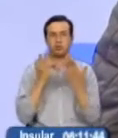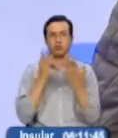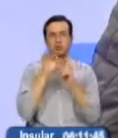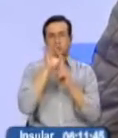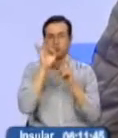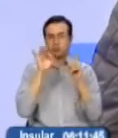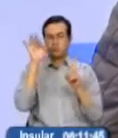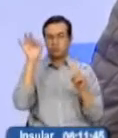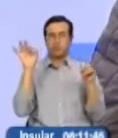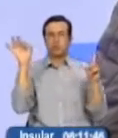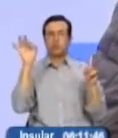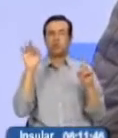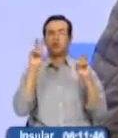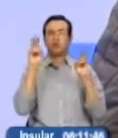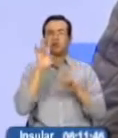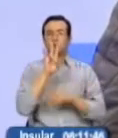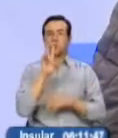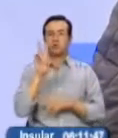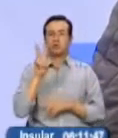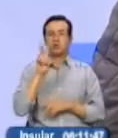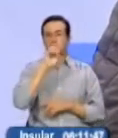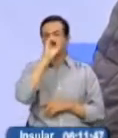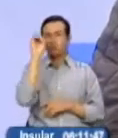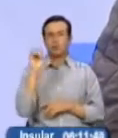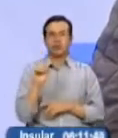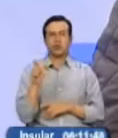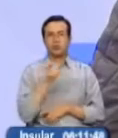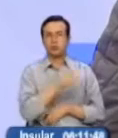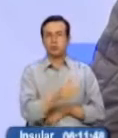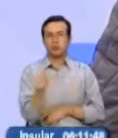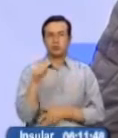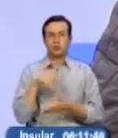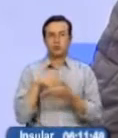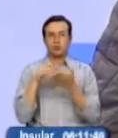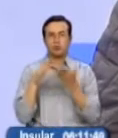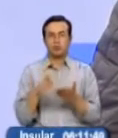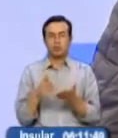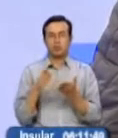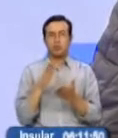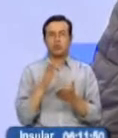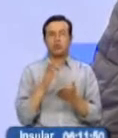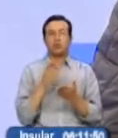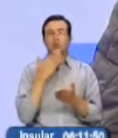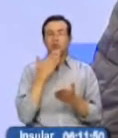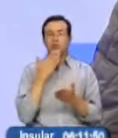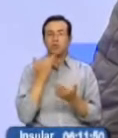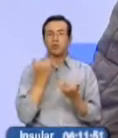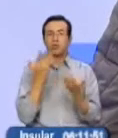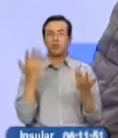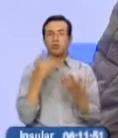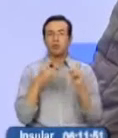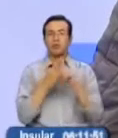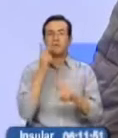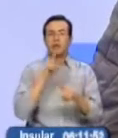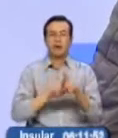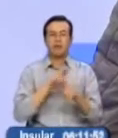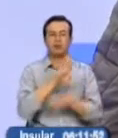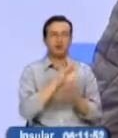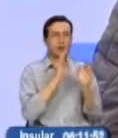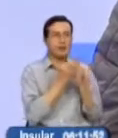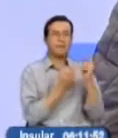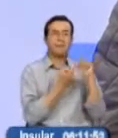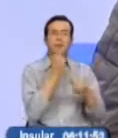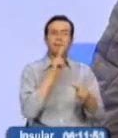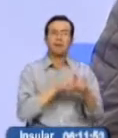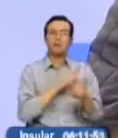utilizar y que dice mucho es el 72% de los ciudadanos ecuatorianos que ingresan a la universidad del día de hoy son primeras generaciones de sus